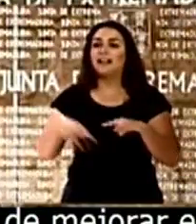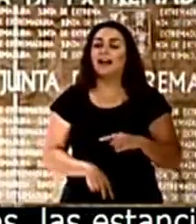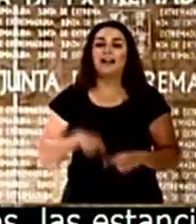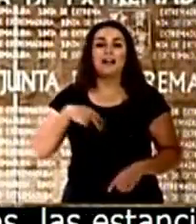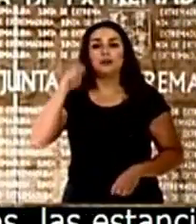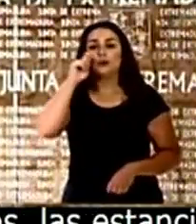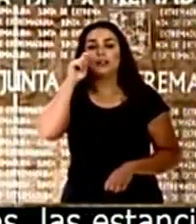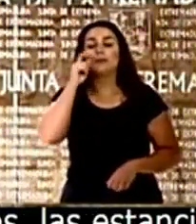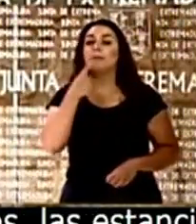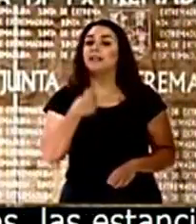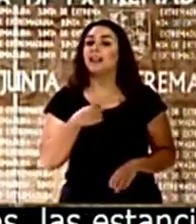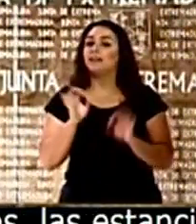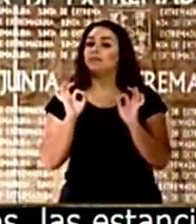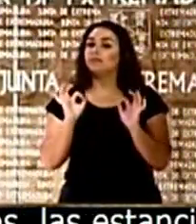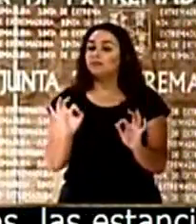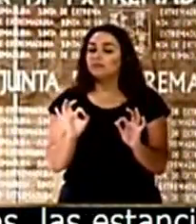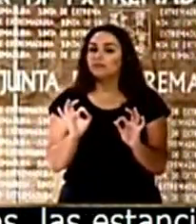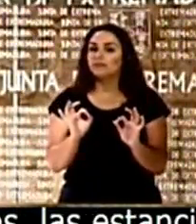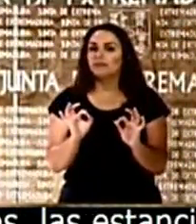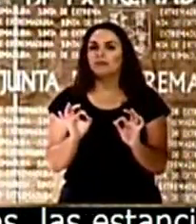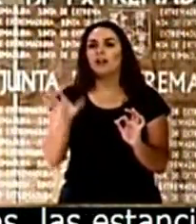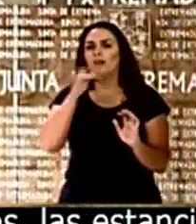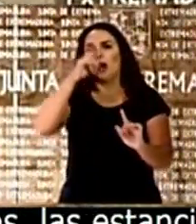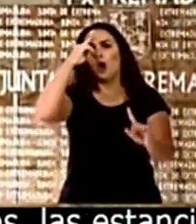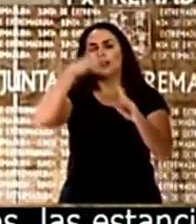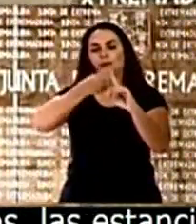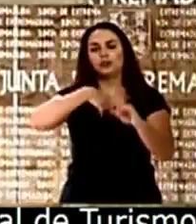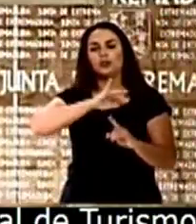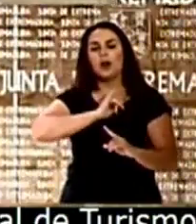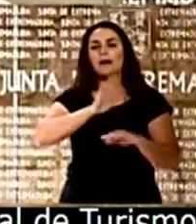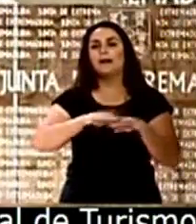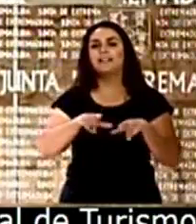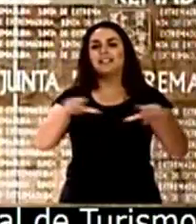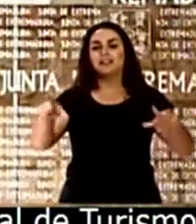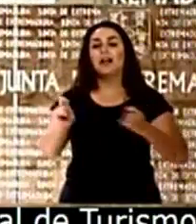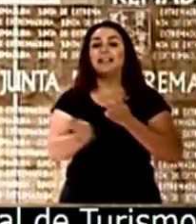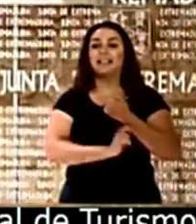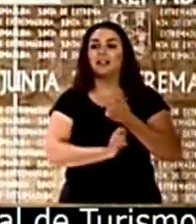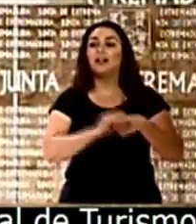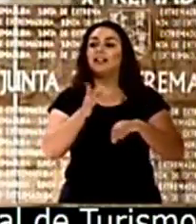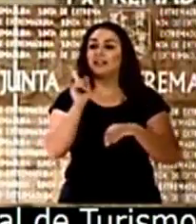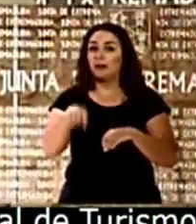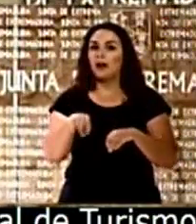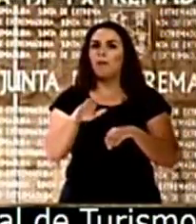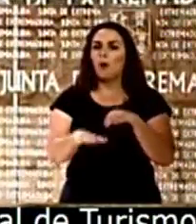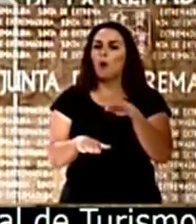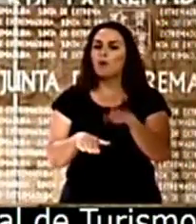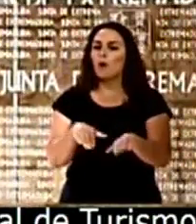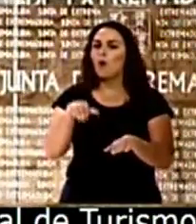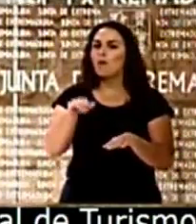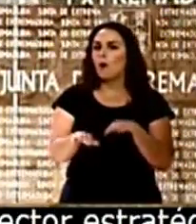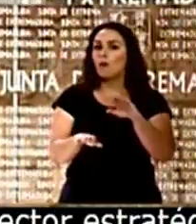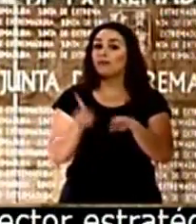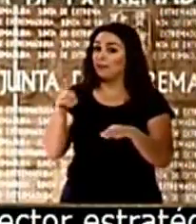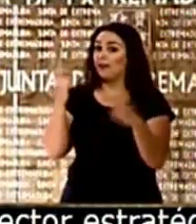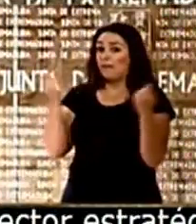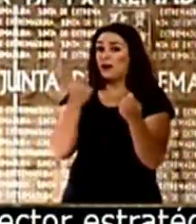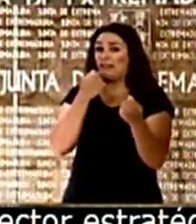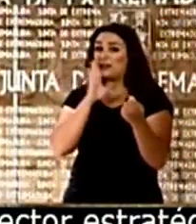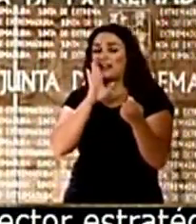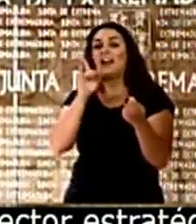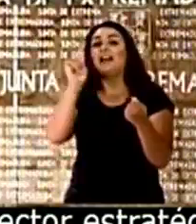Turismo nos dicen que son los retos que tenemos en un sector estratégico y que además todos los pasos que hemos venido dando, incluidas estas campañas que les digo y